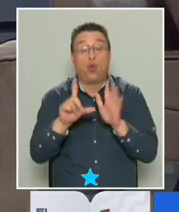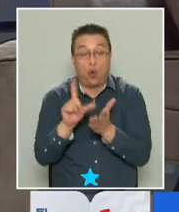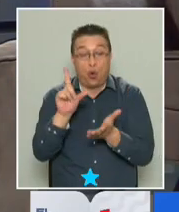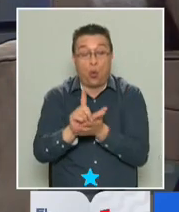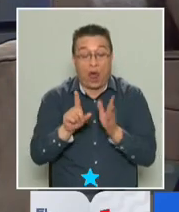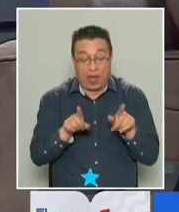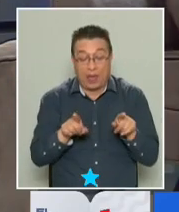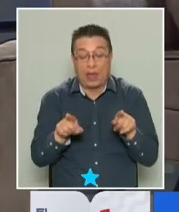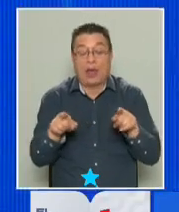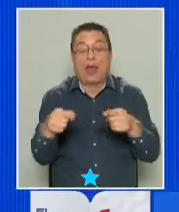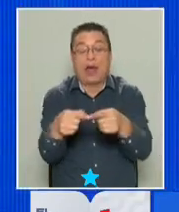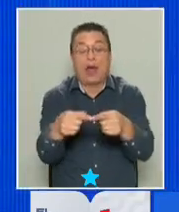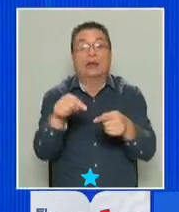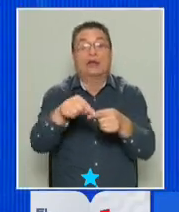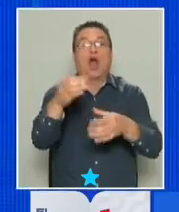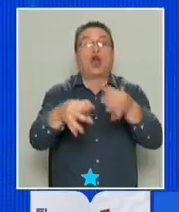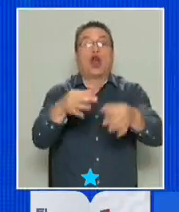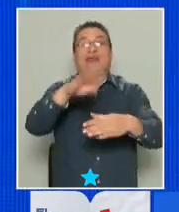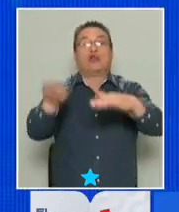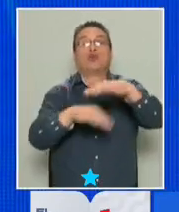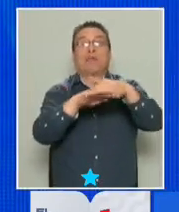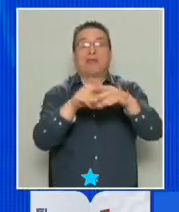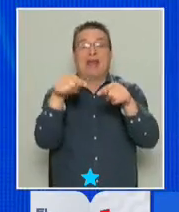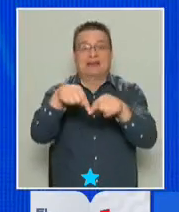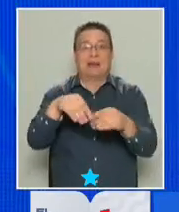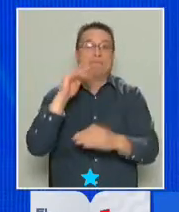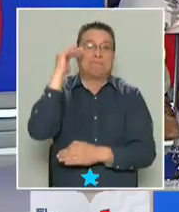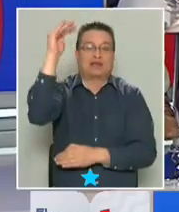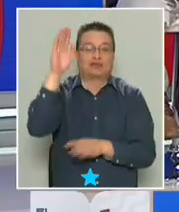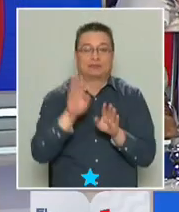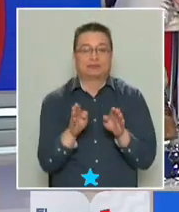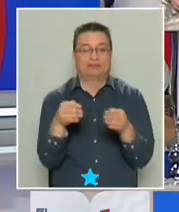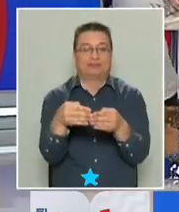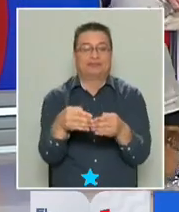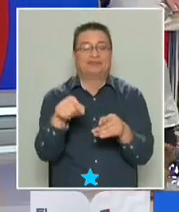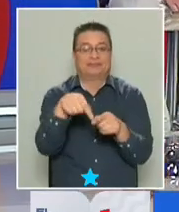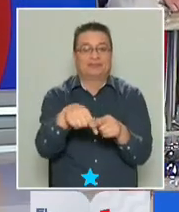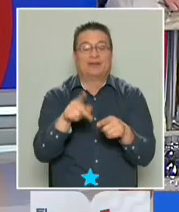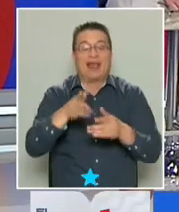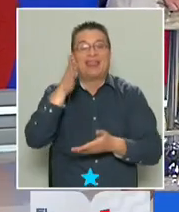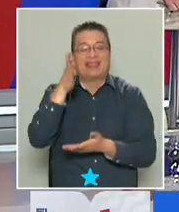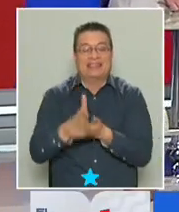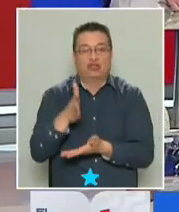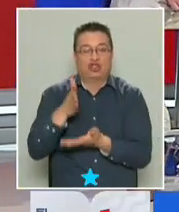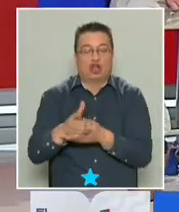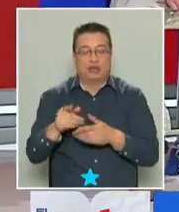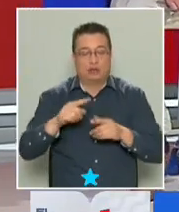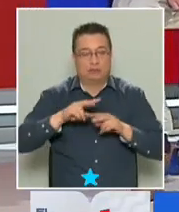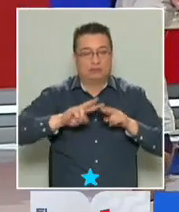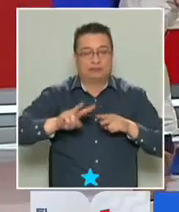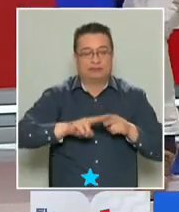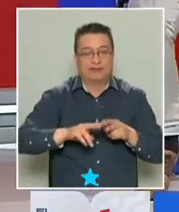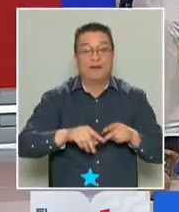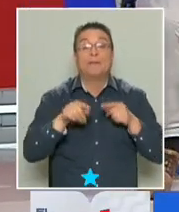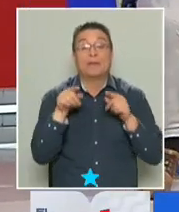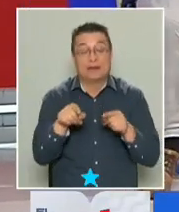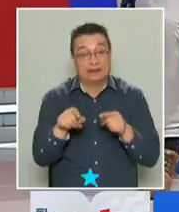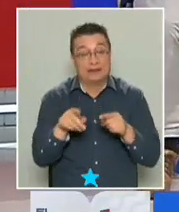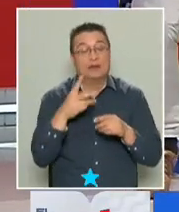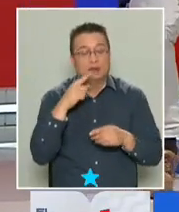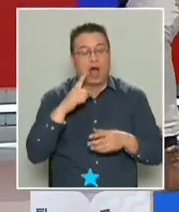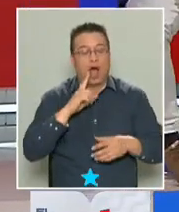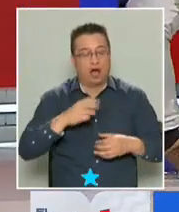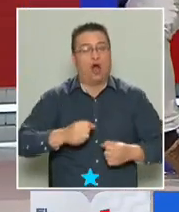que va a ser la corte suprema que seguramente va a unificar todas esas restricciones creo que en ese sentido hay una